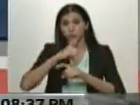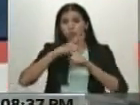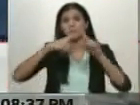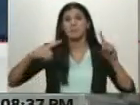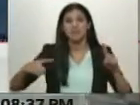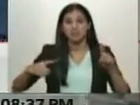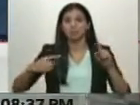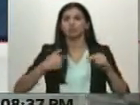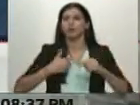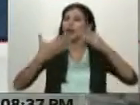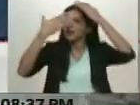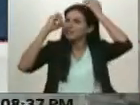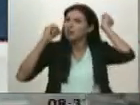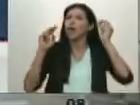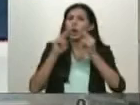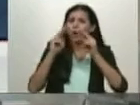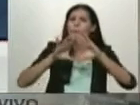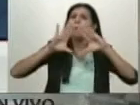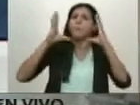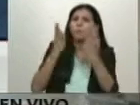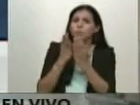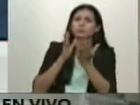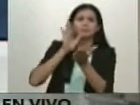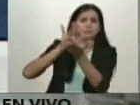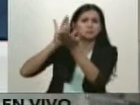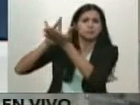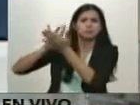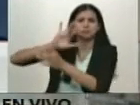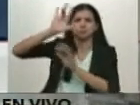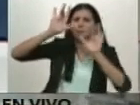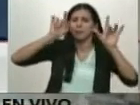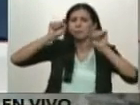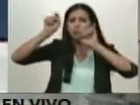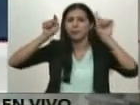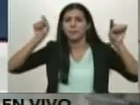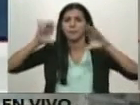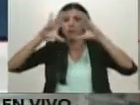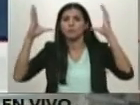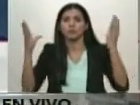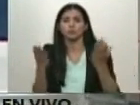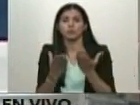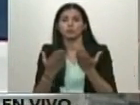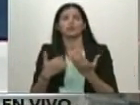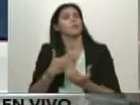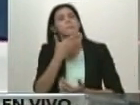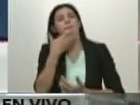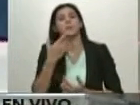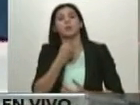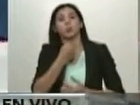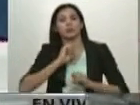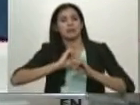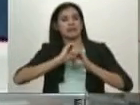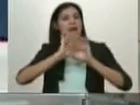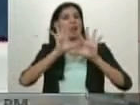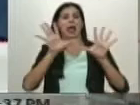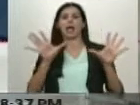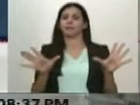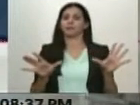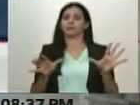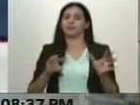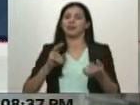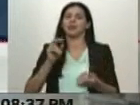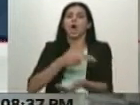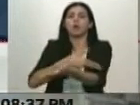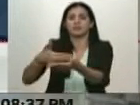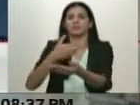este mundo, bastante lo conozco. Pero yo prefiero la franqueza, Eulogio. Nosotros tenemos